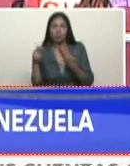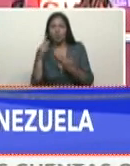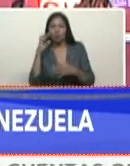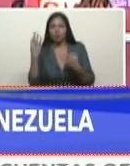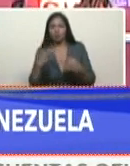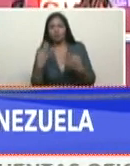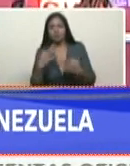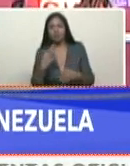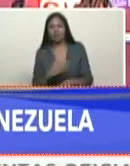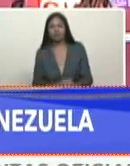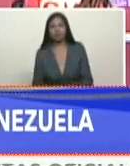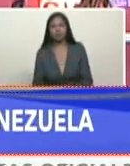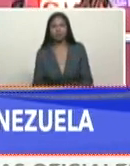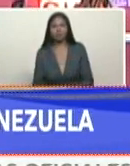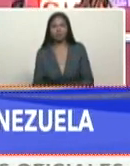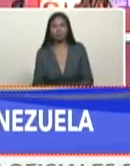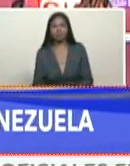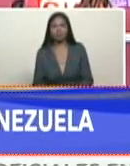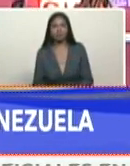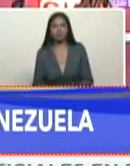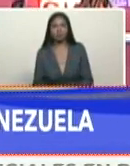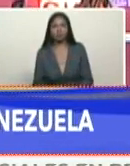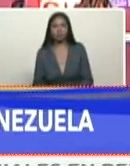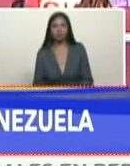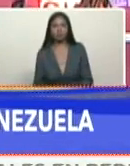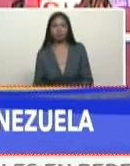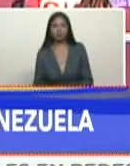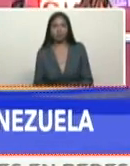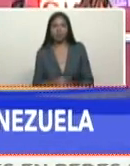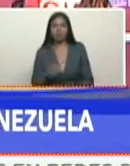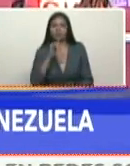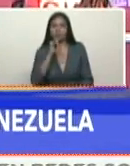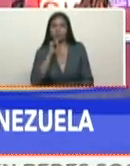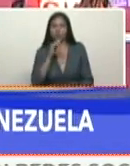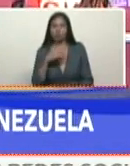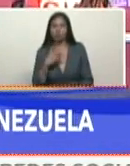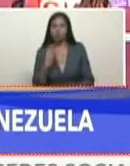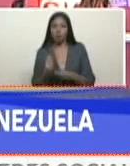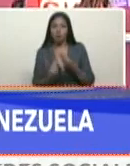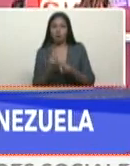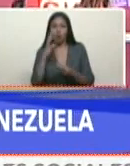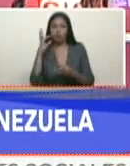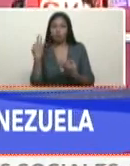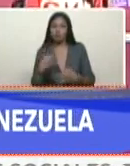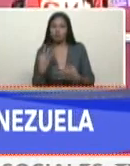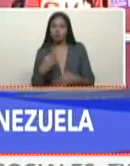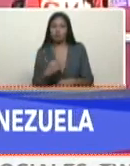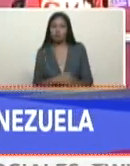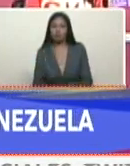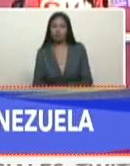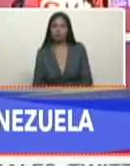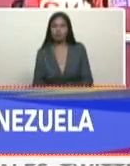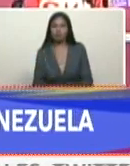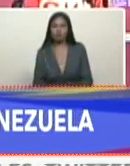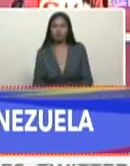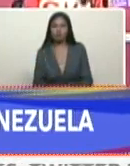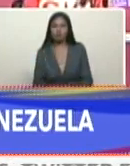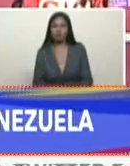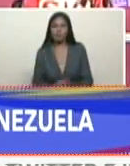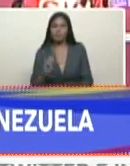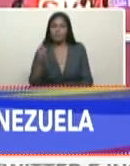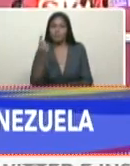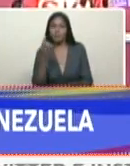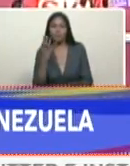oficial con parte de los anuncios que he hecho para que quede oficializado. En primer